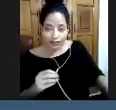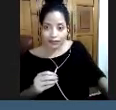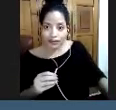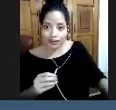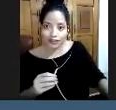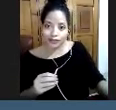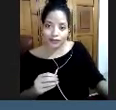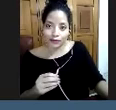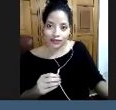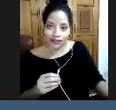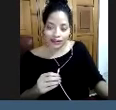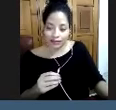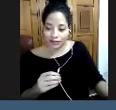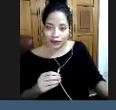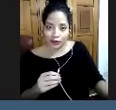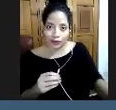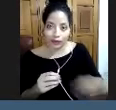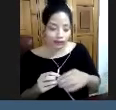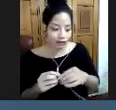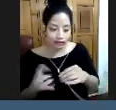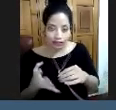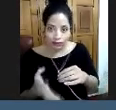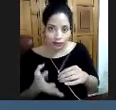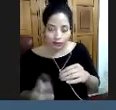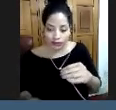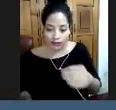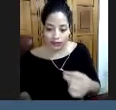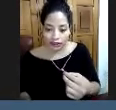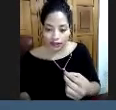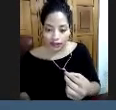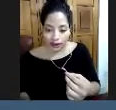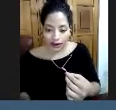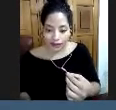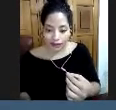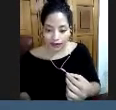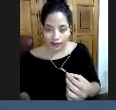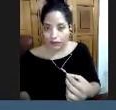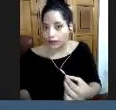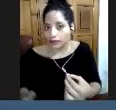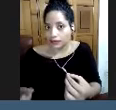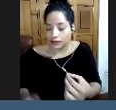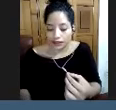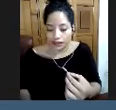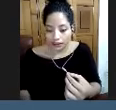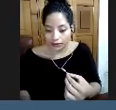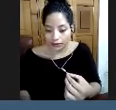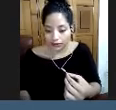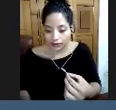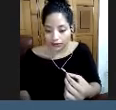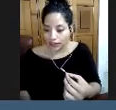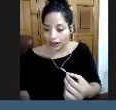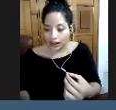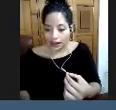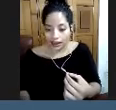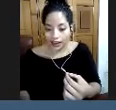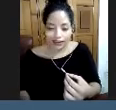Se ve también la gestión por parte de las mamás y los papás, ¿no? Estar súper pendiente ahí para estar cuidando también a sus hijos y a